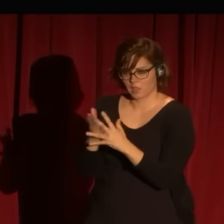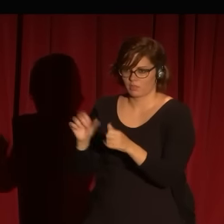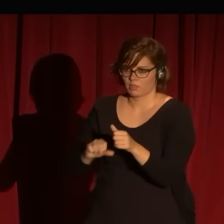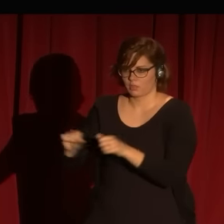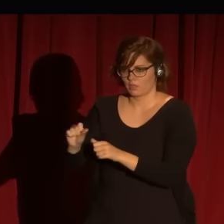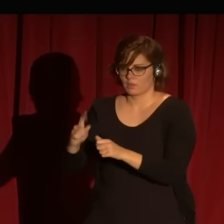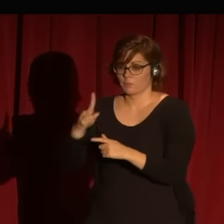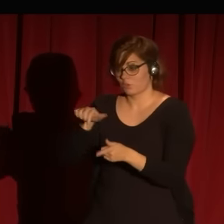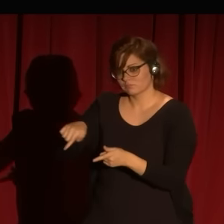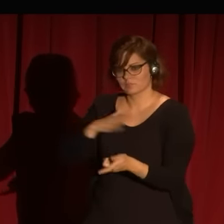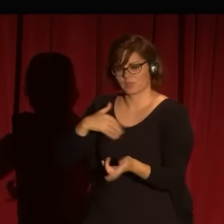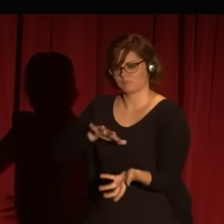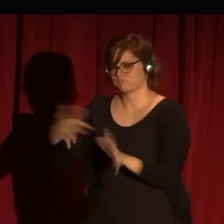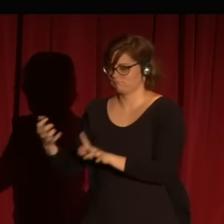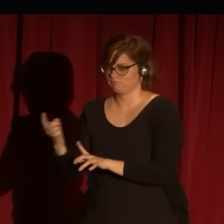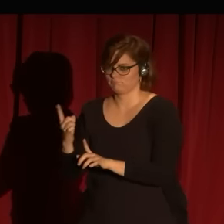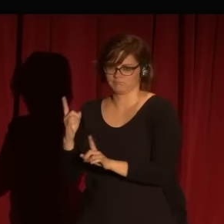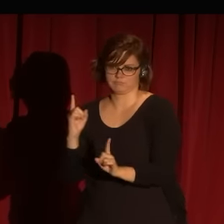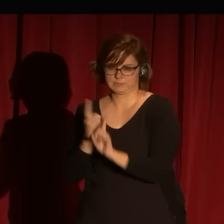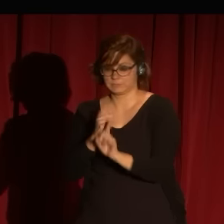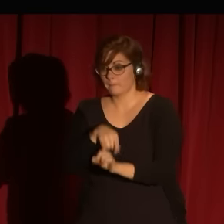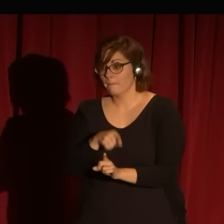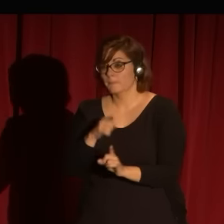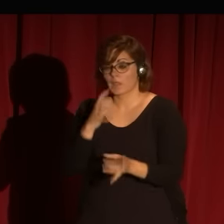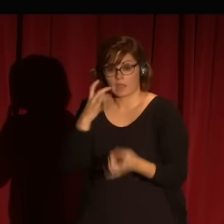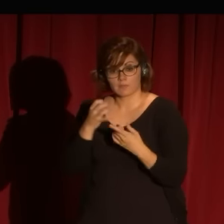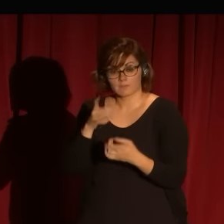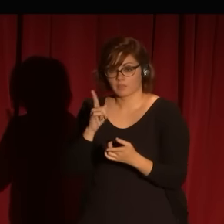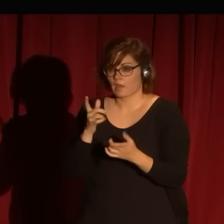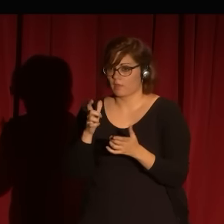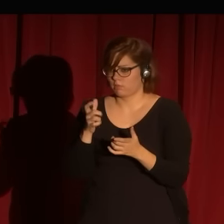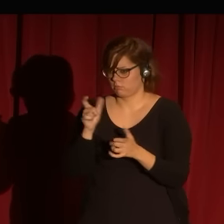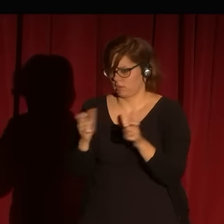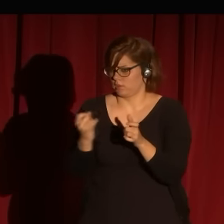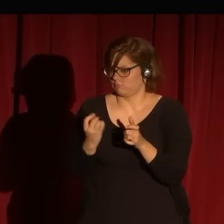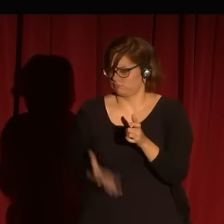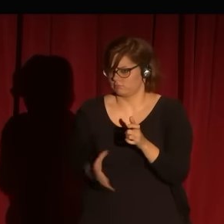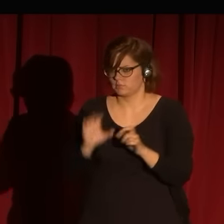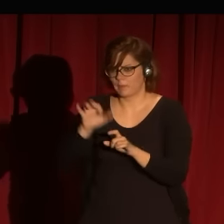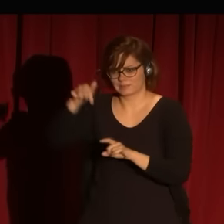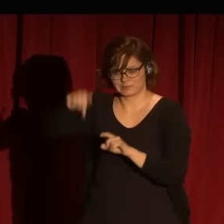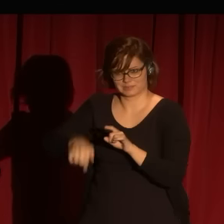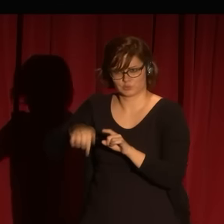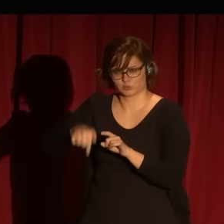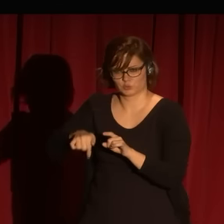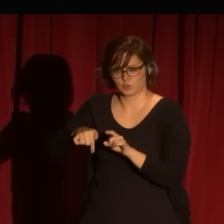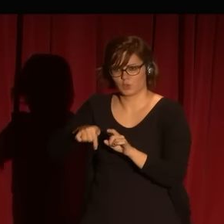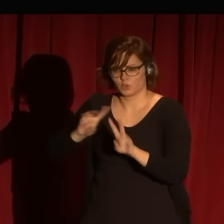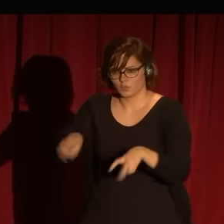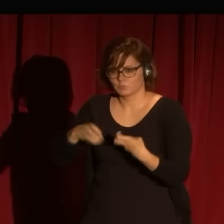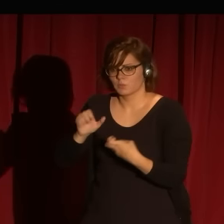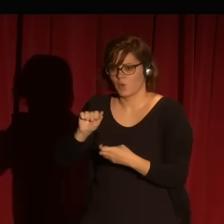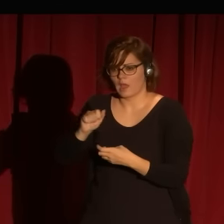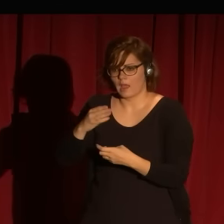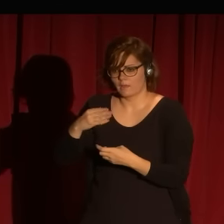están transformando y una de las actividades que hace la gente de alcurnia en estos Países Bajos del sur reconstruidos Alberto de Austria